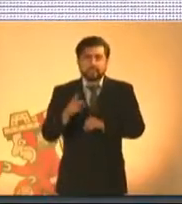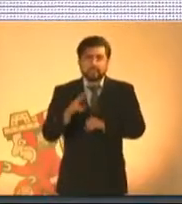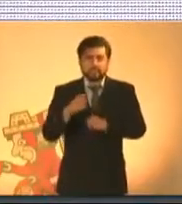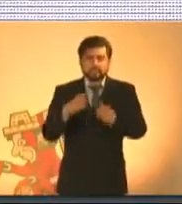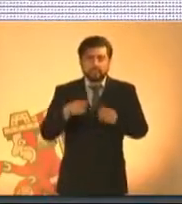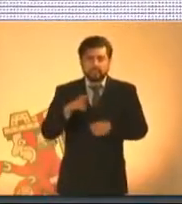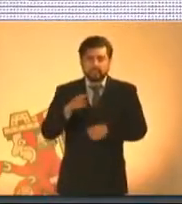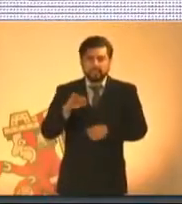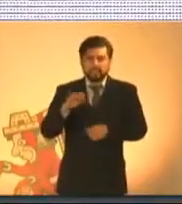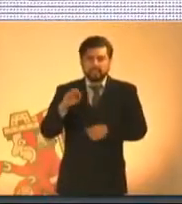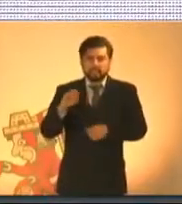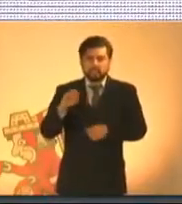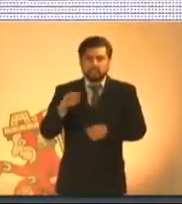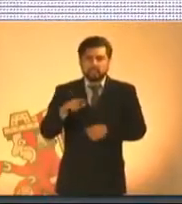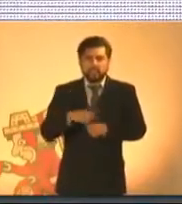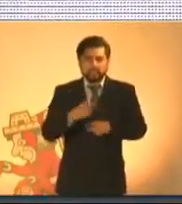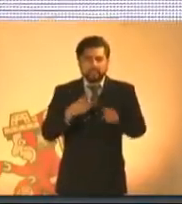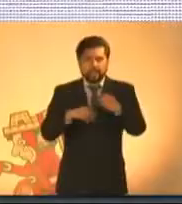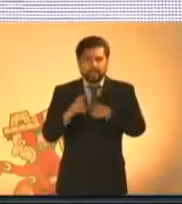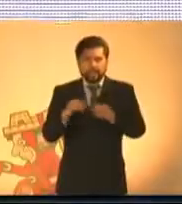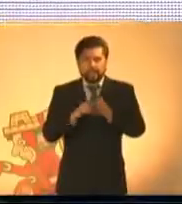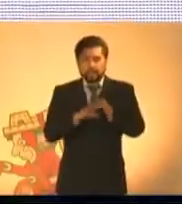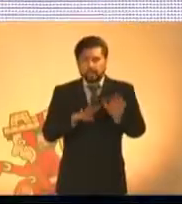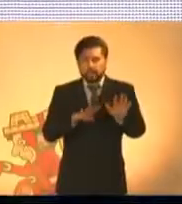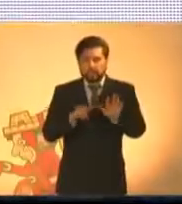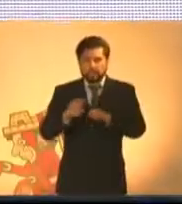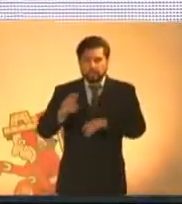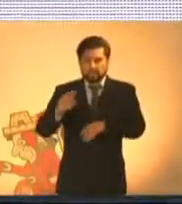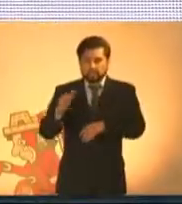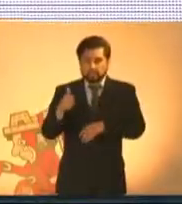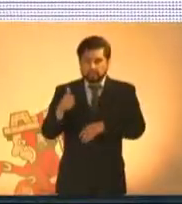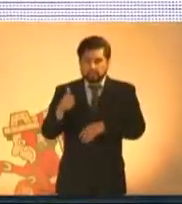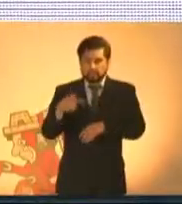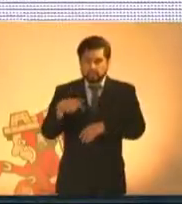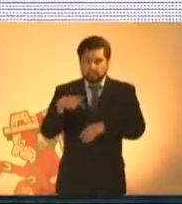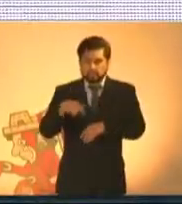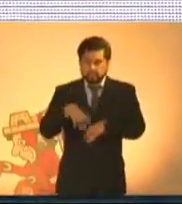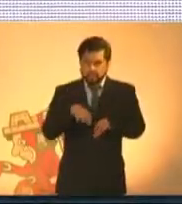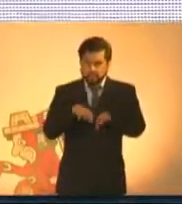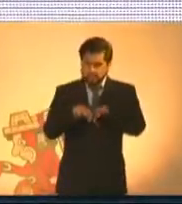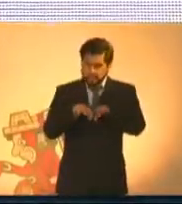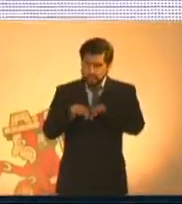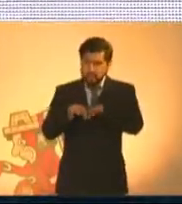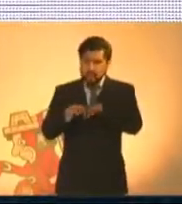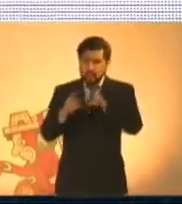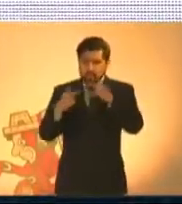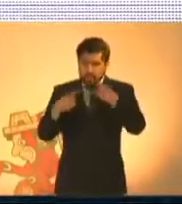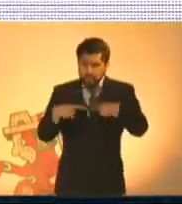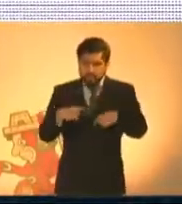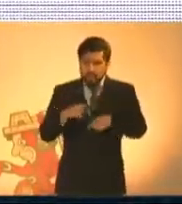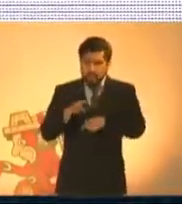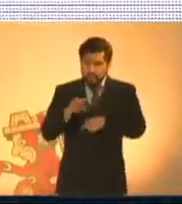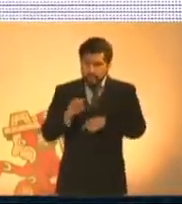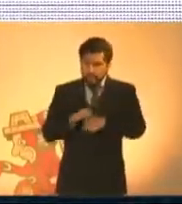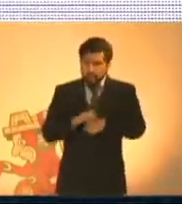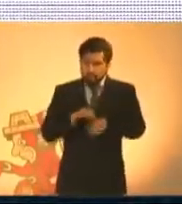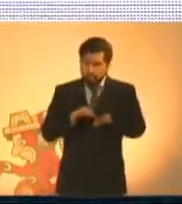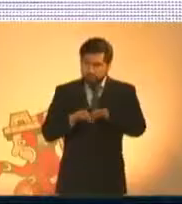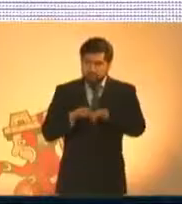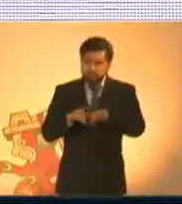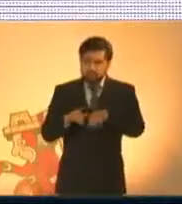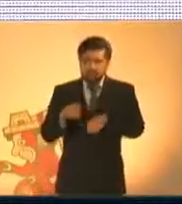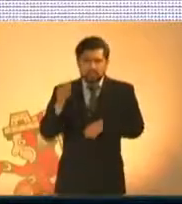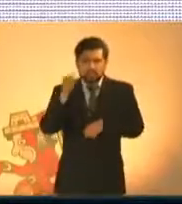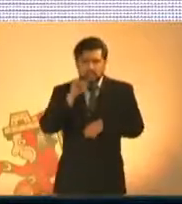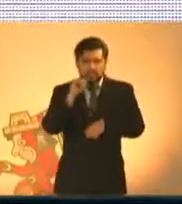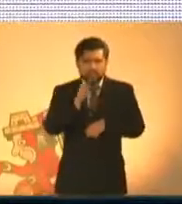llegaron 1936 gente trabajadora agentes y un afán de protagonismo y unidad se han ayudado en